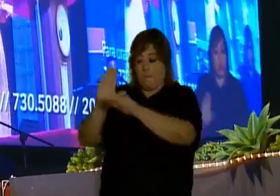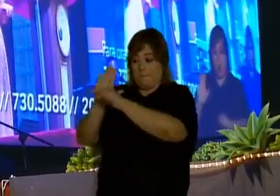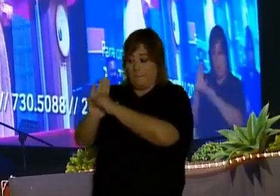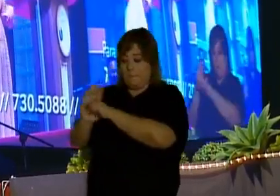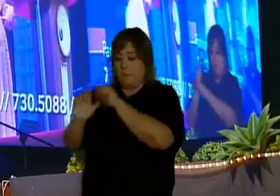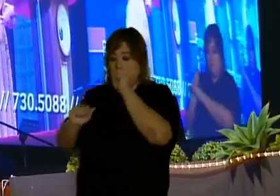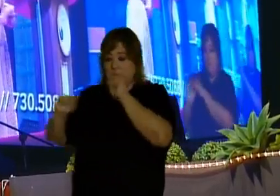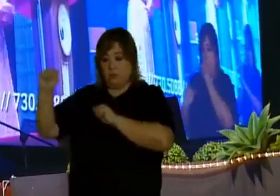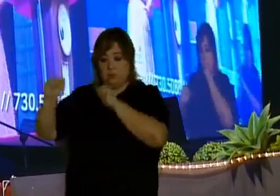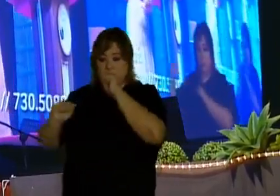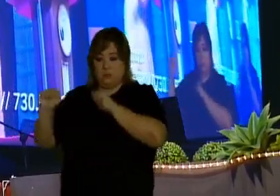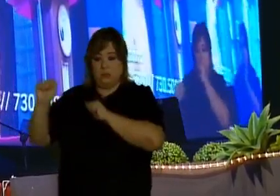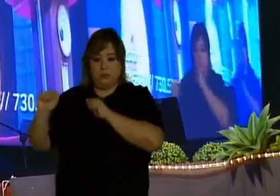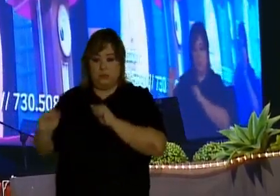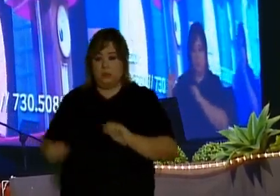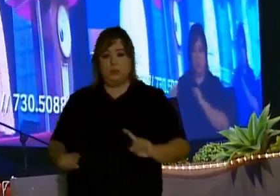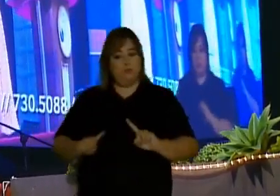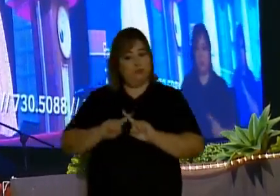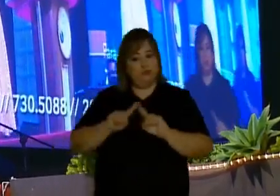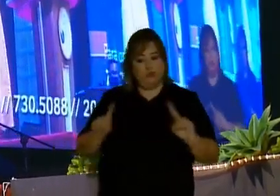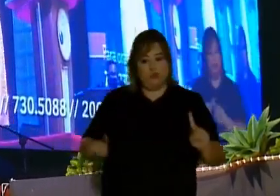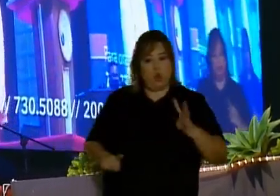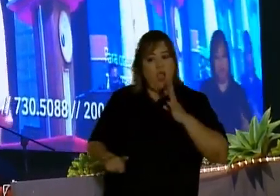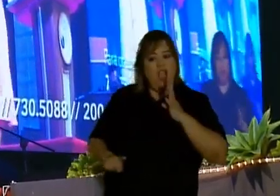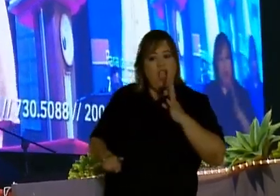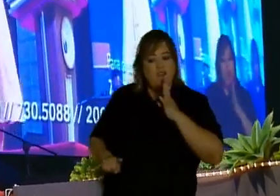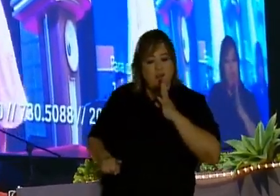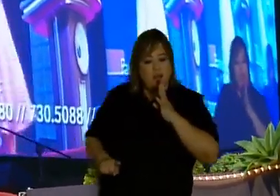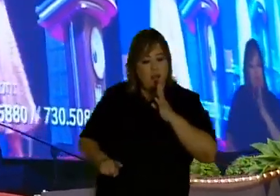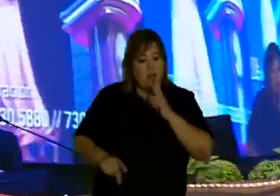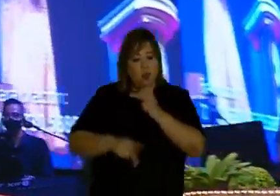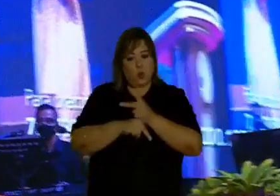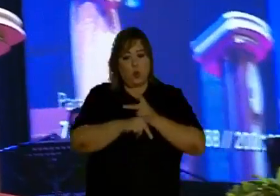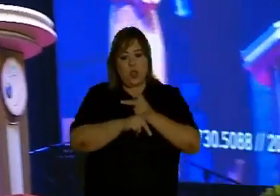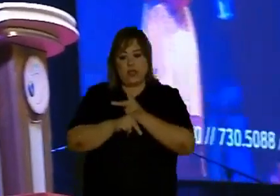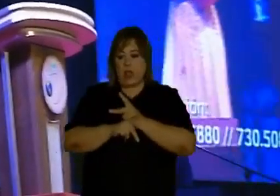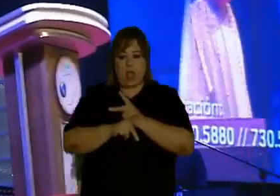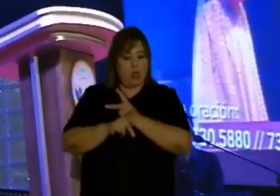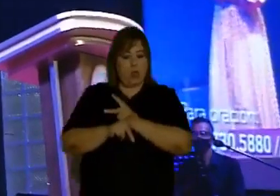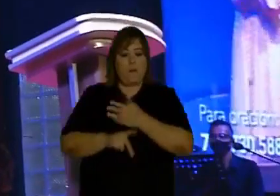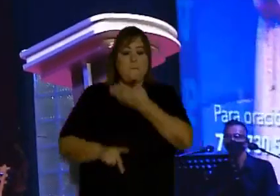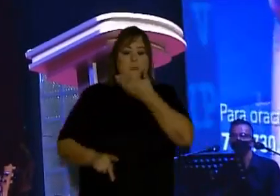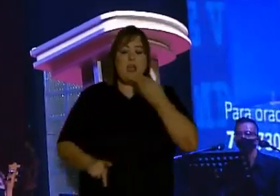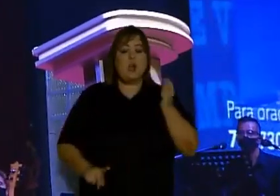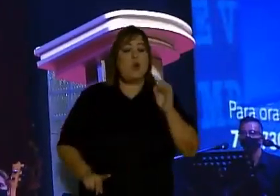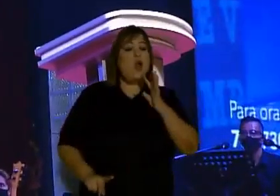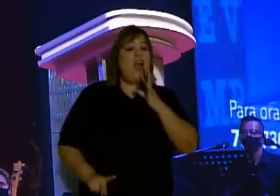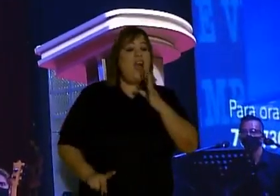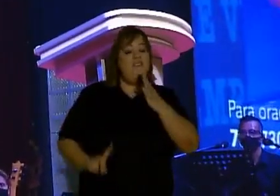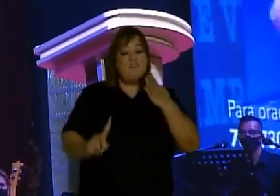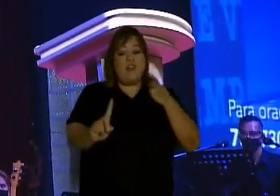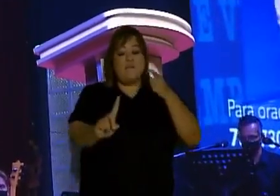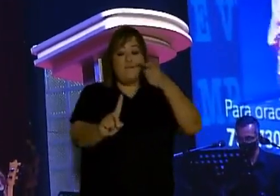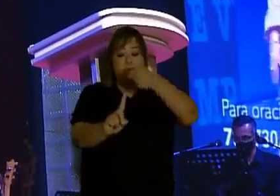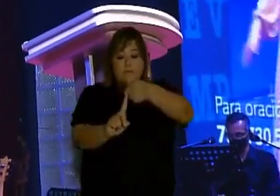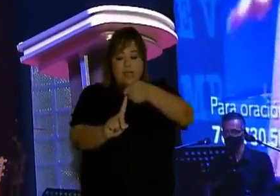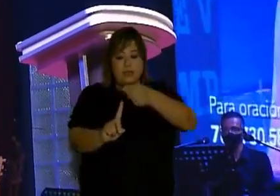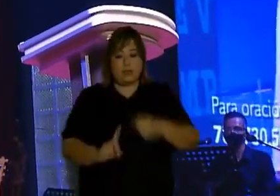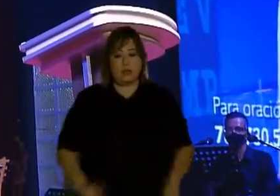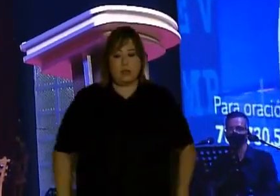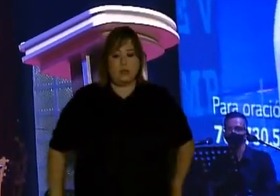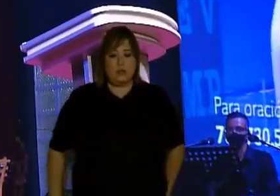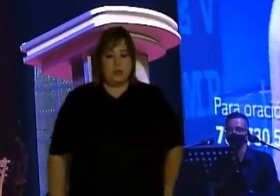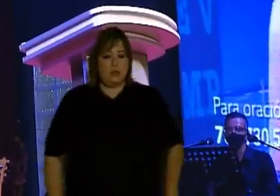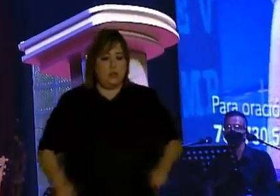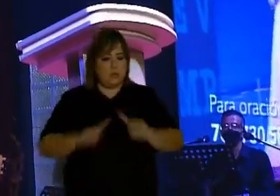críticas constructivas con una tercera persona. Si es constructiva, vaya a la persona y dígale, mira, esto es lo que hay. Y eso es constructivo. Pero decirle al